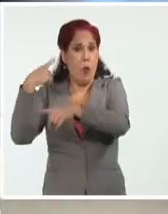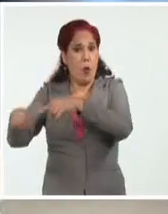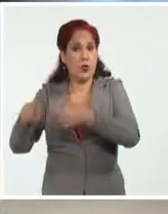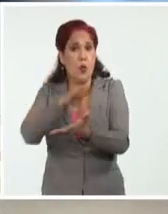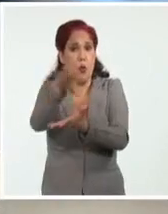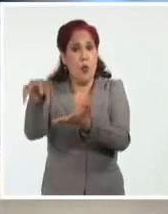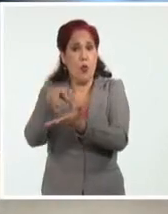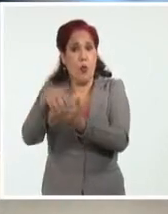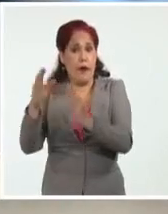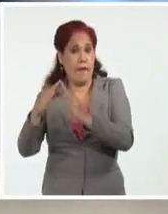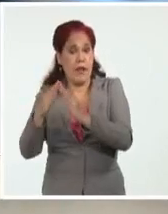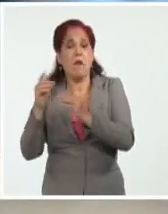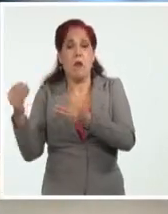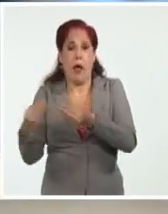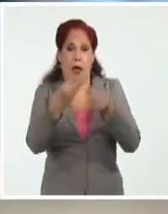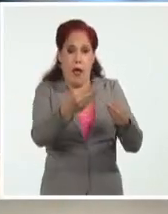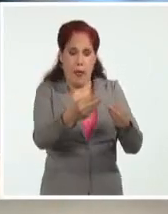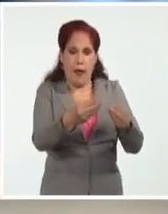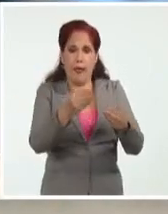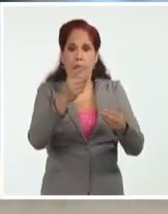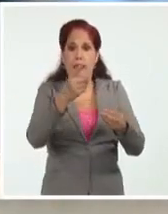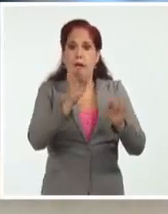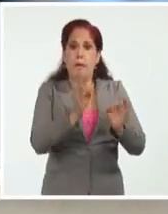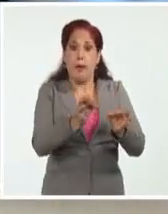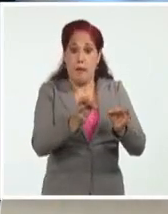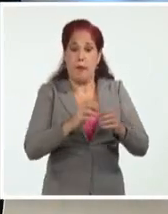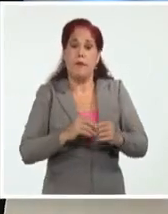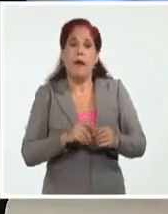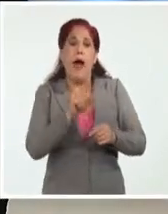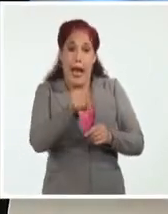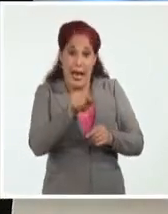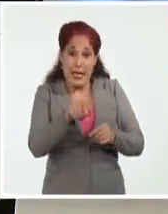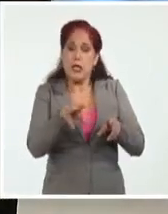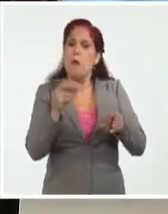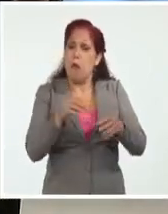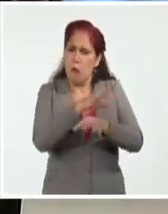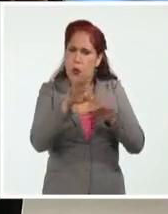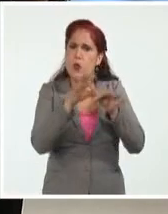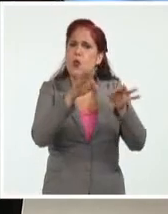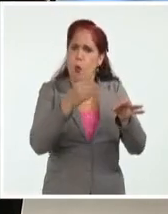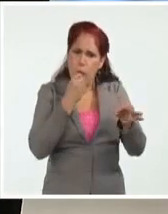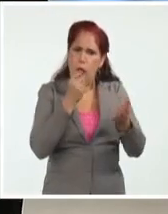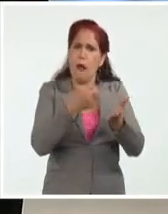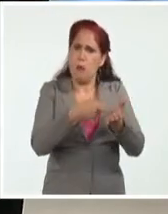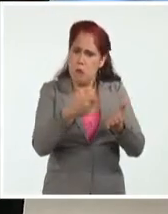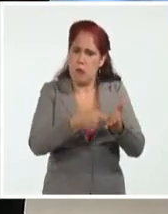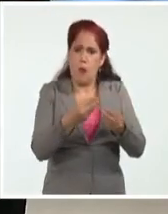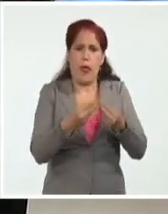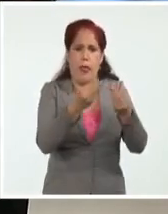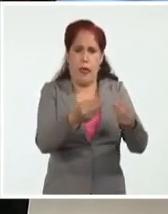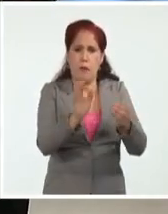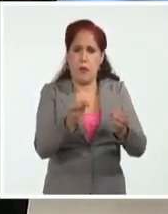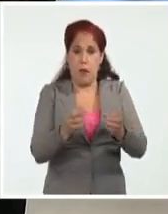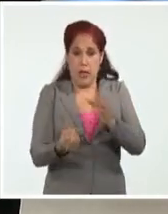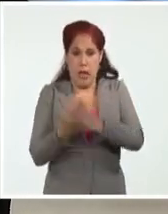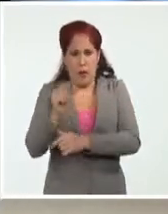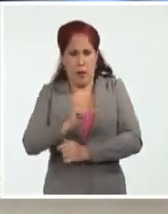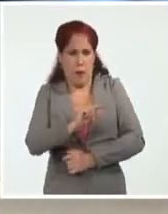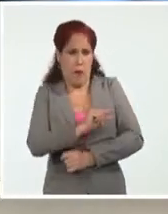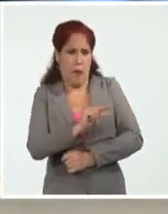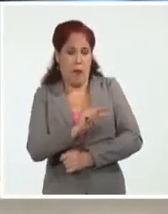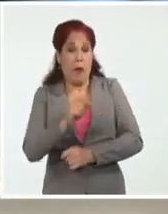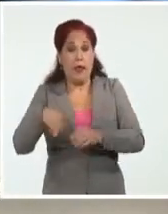lugar de residencia, o sea, residen no en el lugar donde tienen la libreta de abastecimiento. Se constituyeron núcleos excepcionales hasta